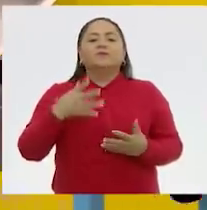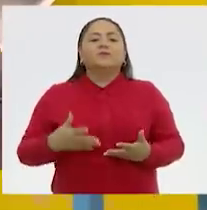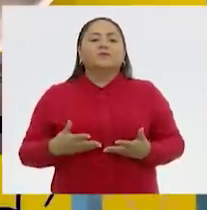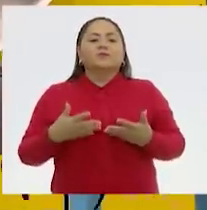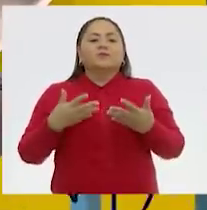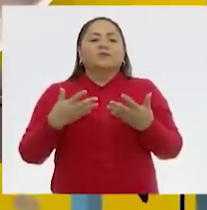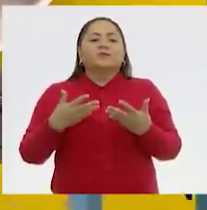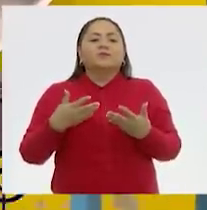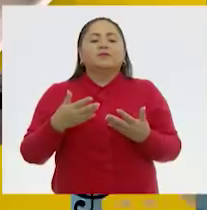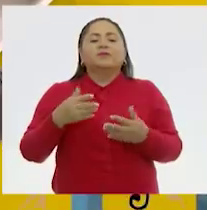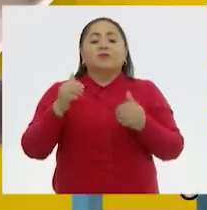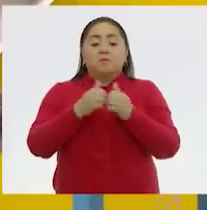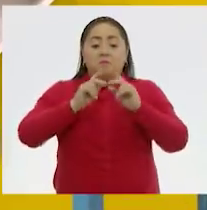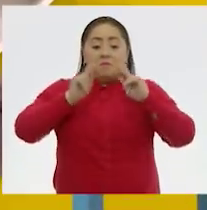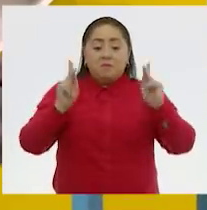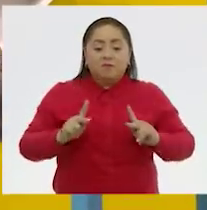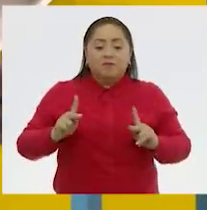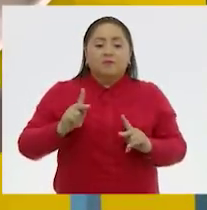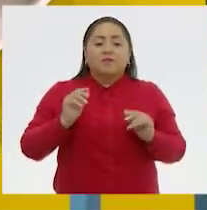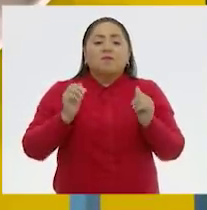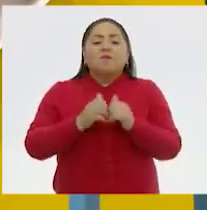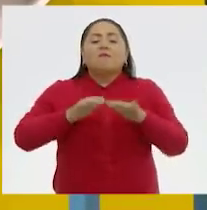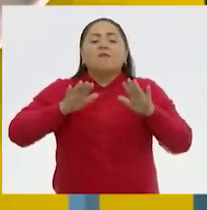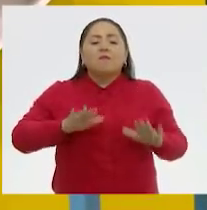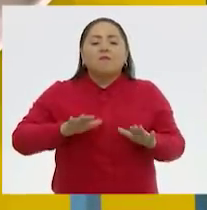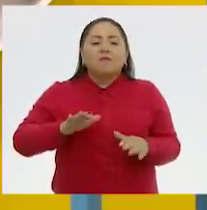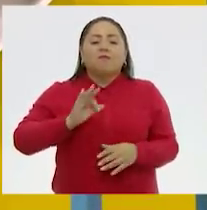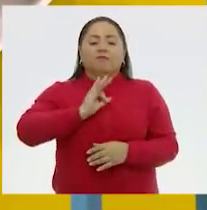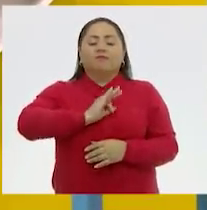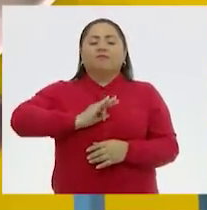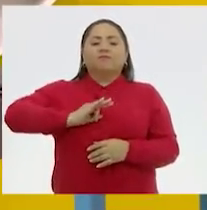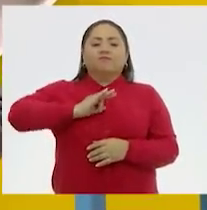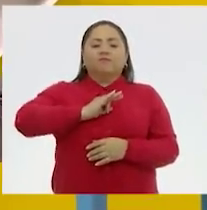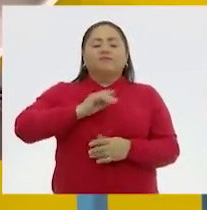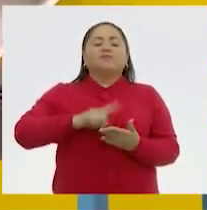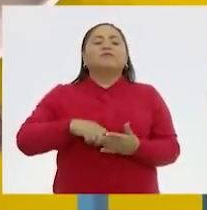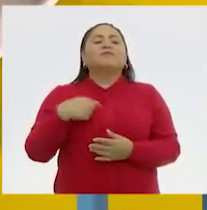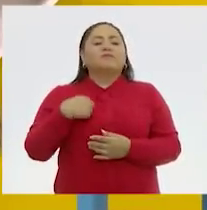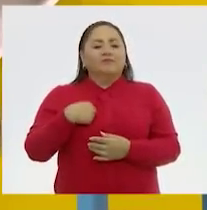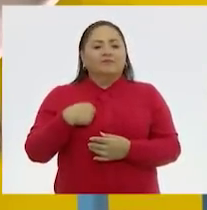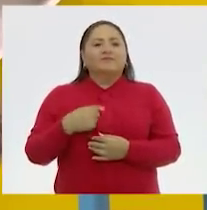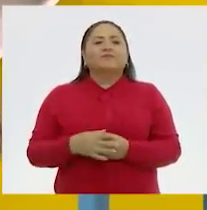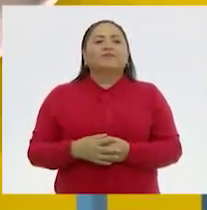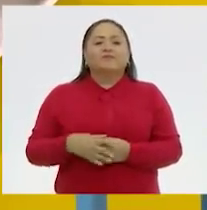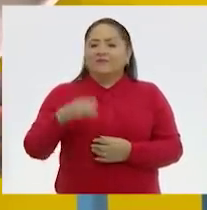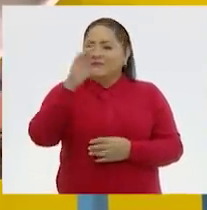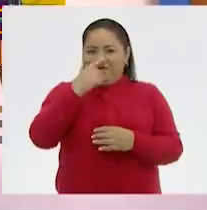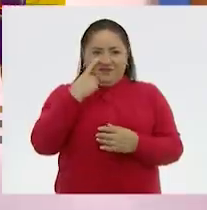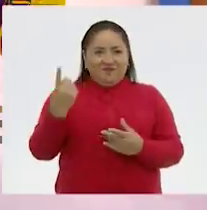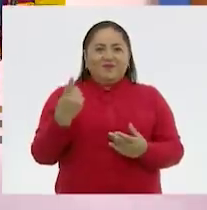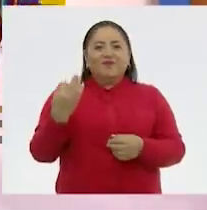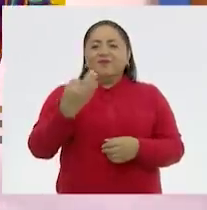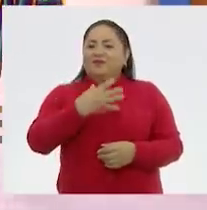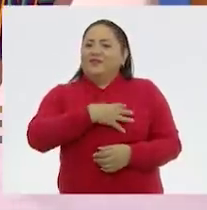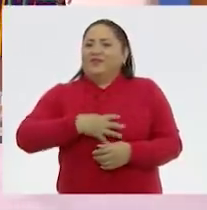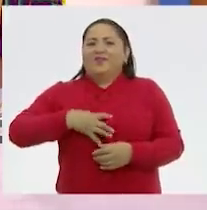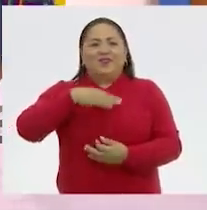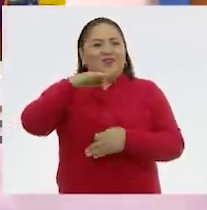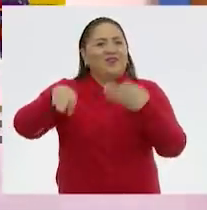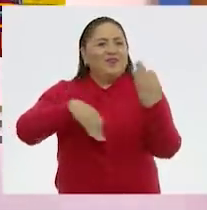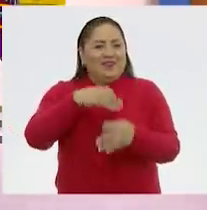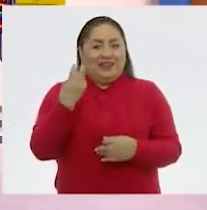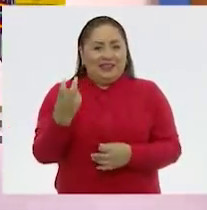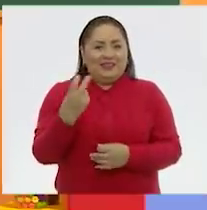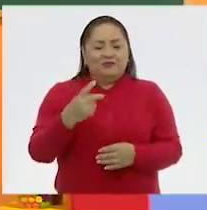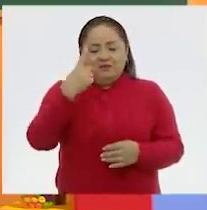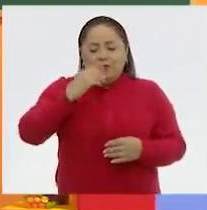En paz y en calma feliz voy a ser. Y ya estamos todos muy contentos. Esa es una